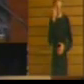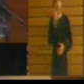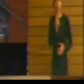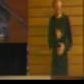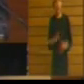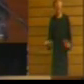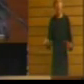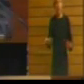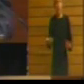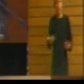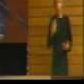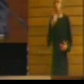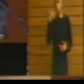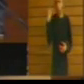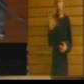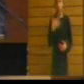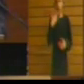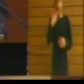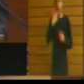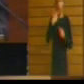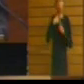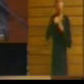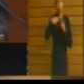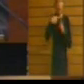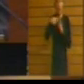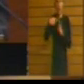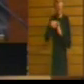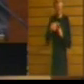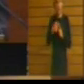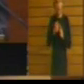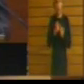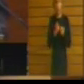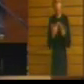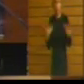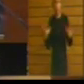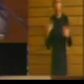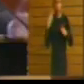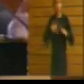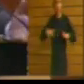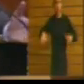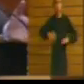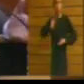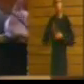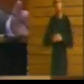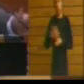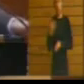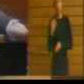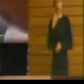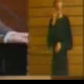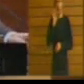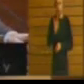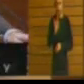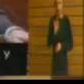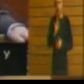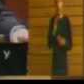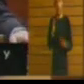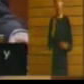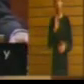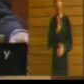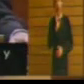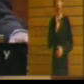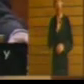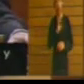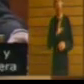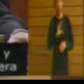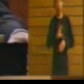interesa? Que nos parece muy bien que se cumple la ratio, nos parece muy bien, y en eso estamos. Pero claro, señora consejera, cuando